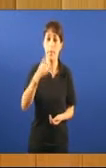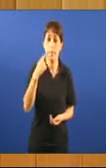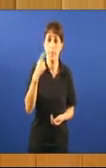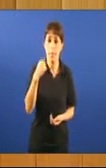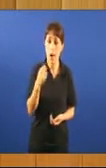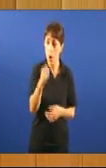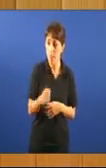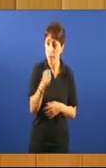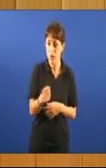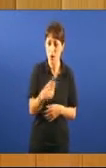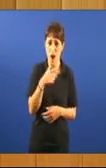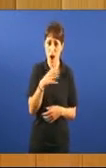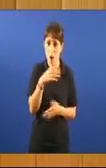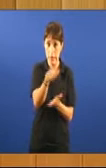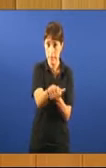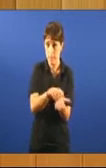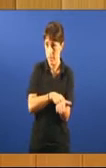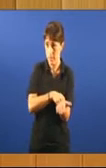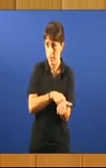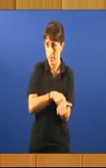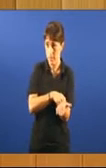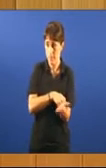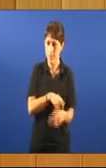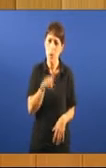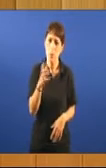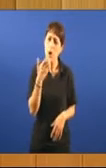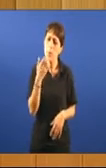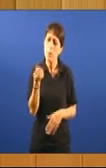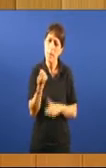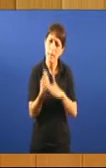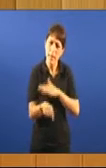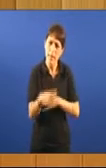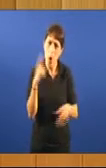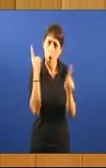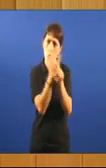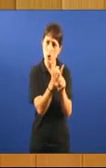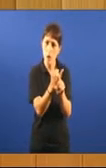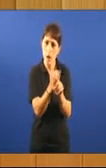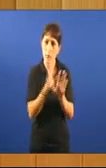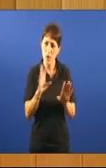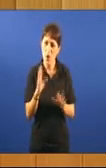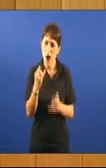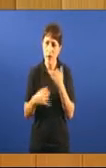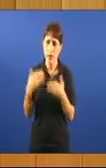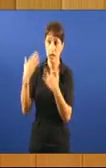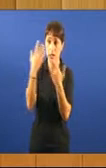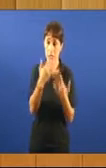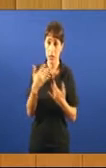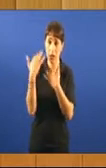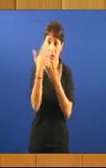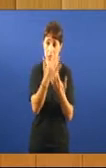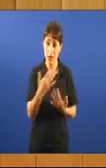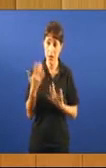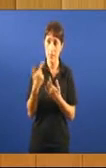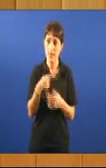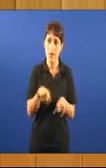señor Feijóo. Vostede non só non se opón á venda, senón que pretende convencernos de que este é incluso o mellor momento